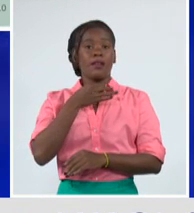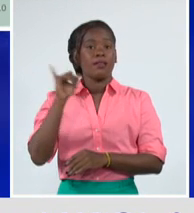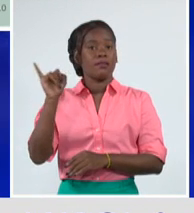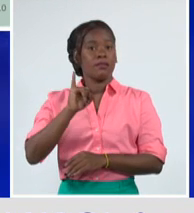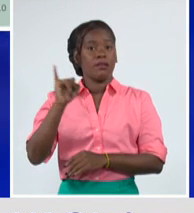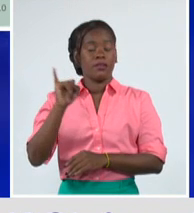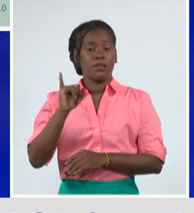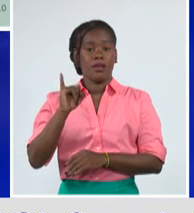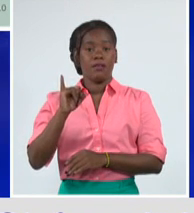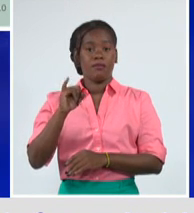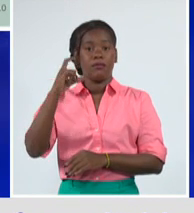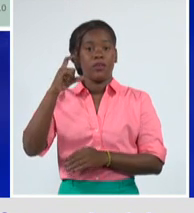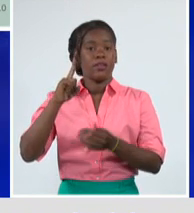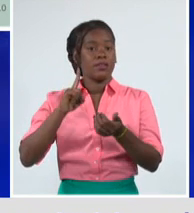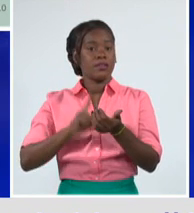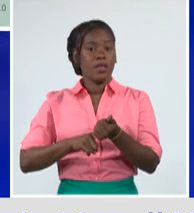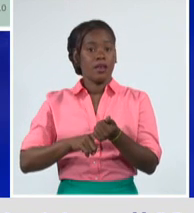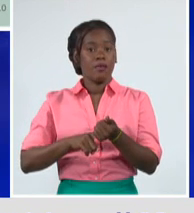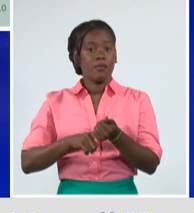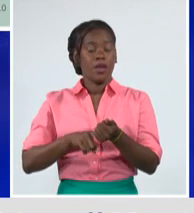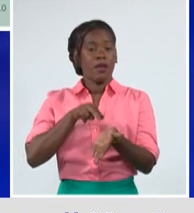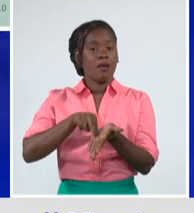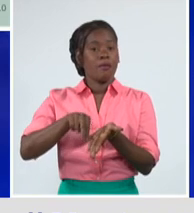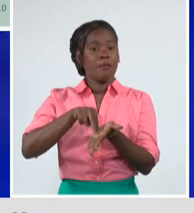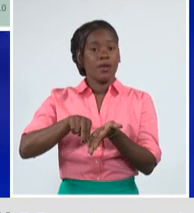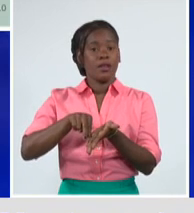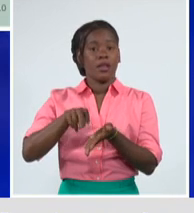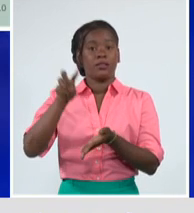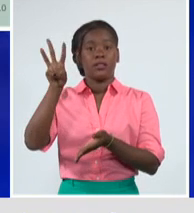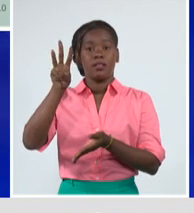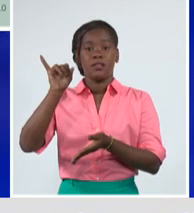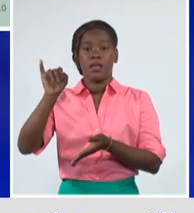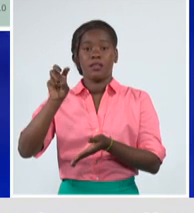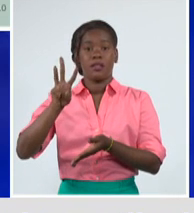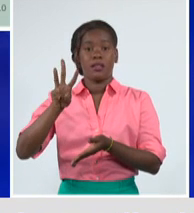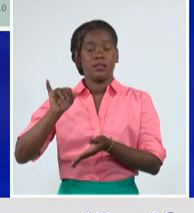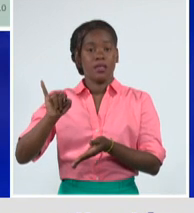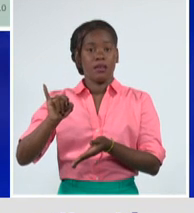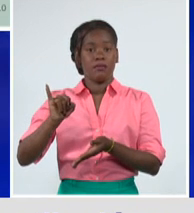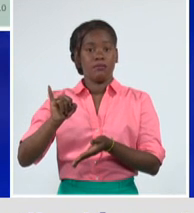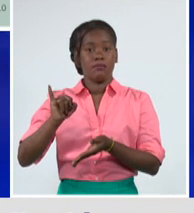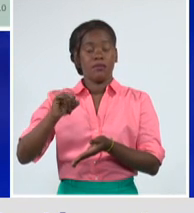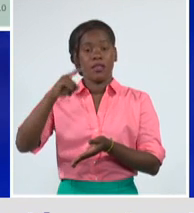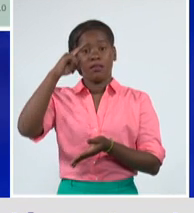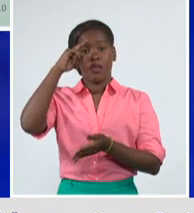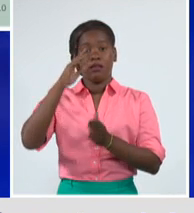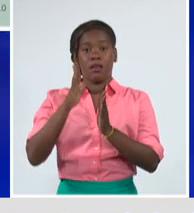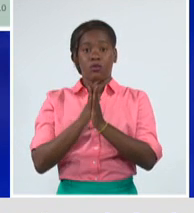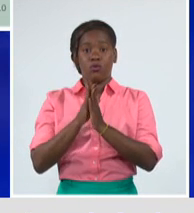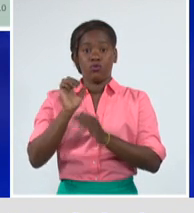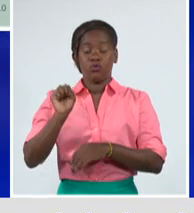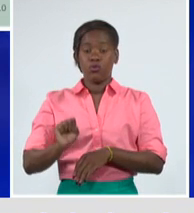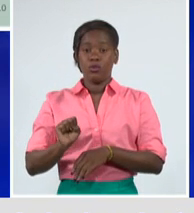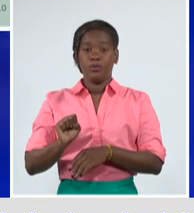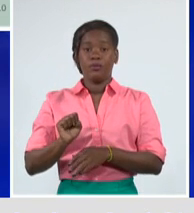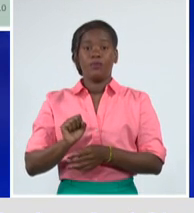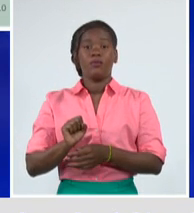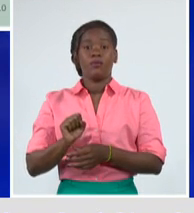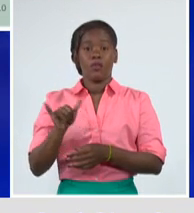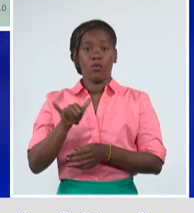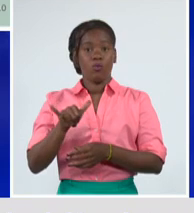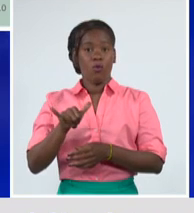Manuel de Céspedes y Minas con 36 cada uno, Santa Cruz del Sur 23, Vertiente 22, Ibanicú